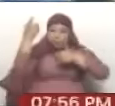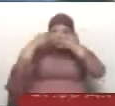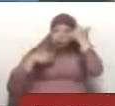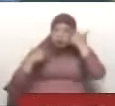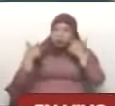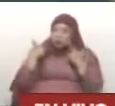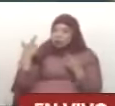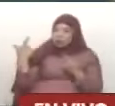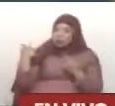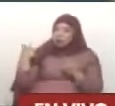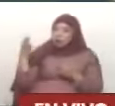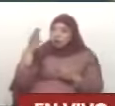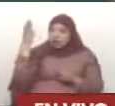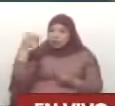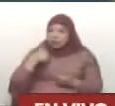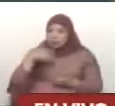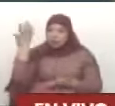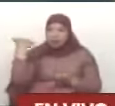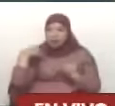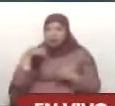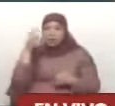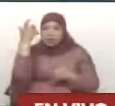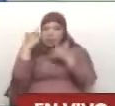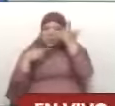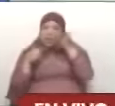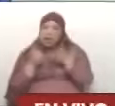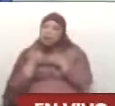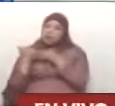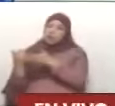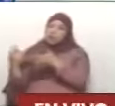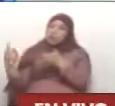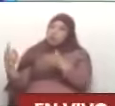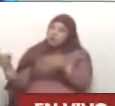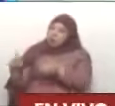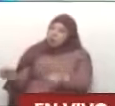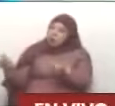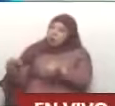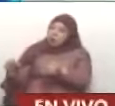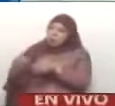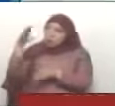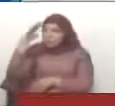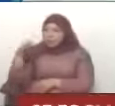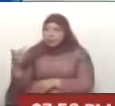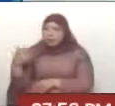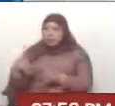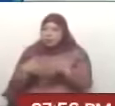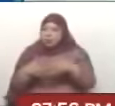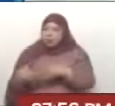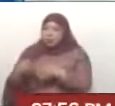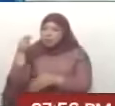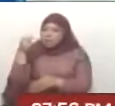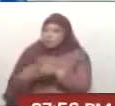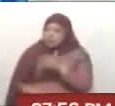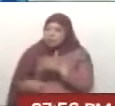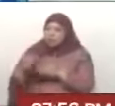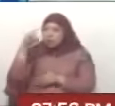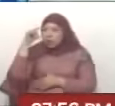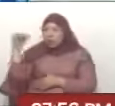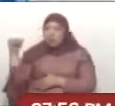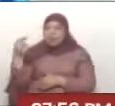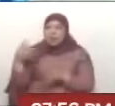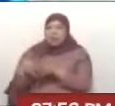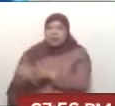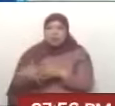delante de mí, yo era canciller: Chávez, ayúdame a formar un ejército, porque Estados Unidos le prohibía a Haití tener